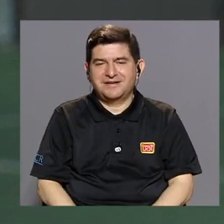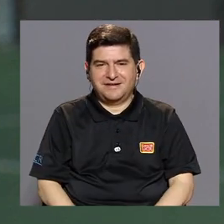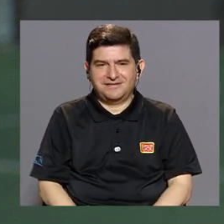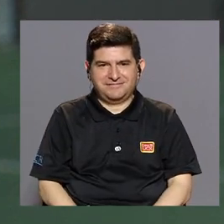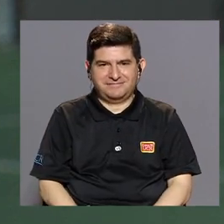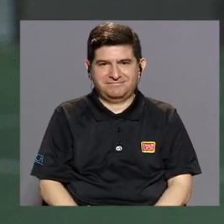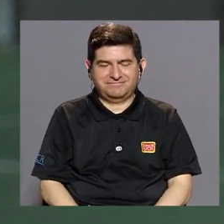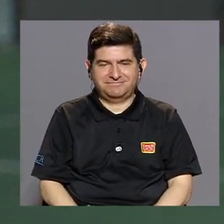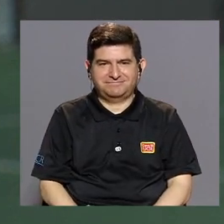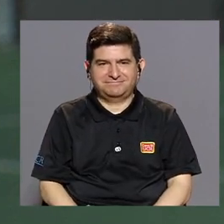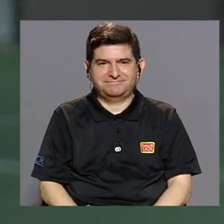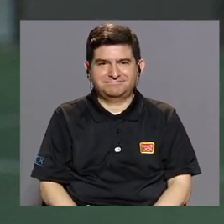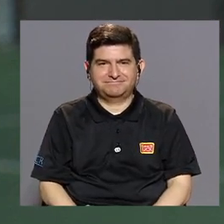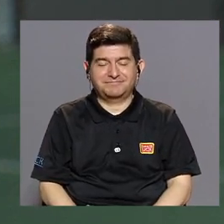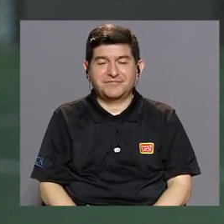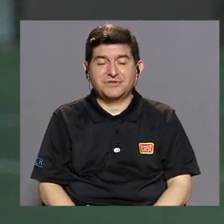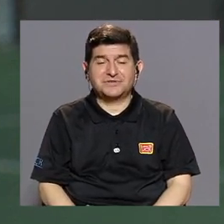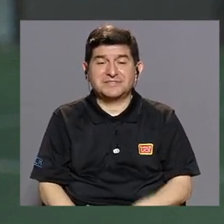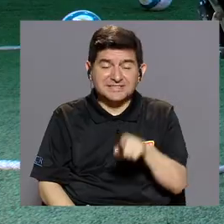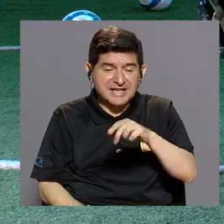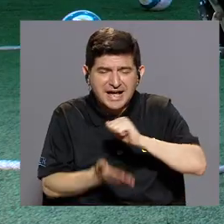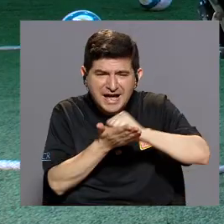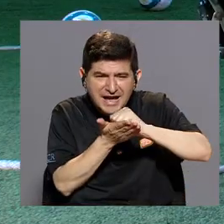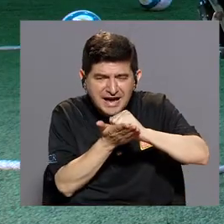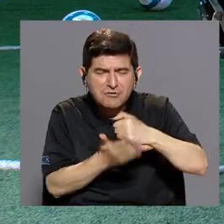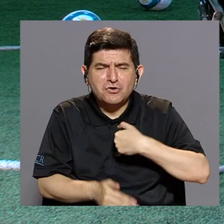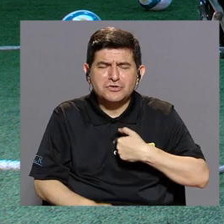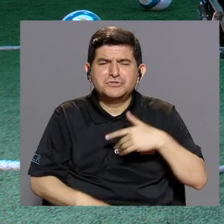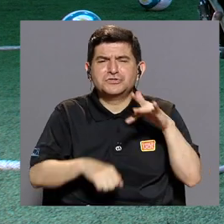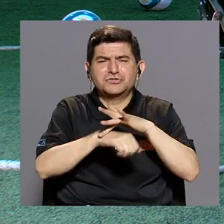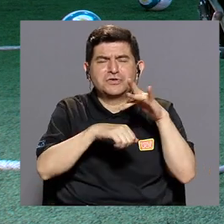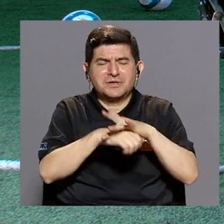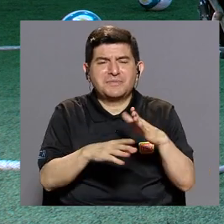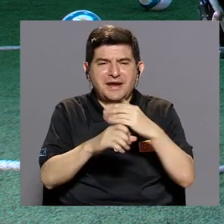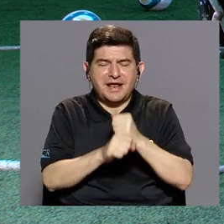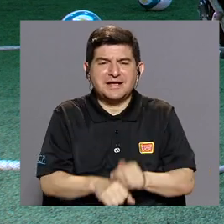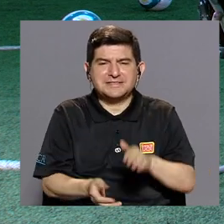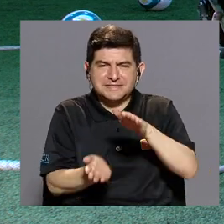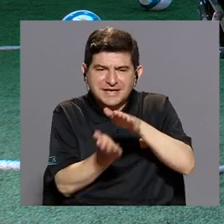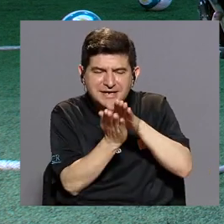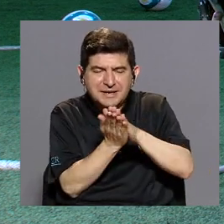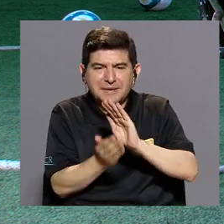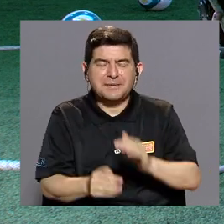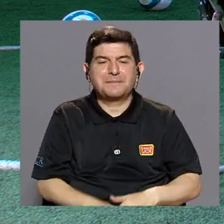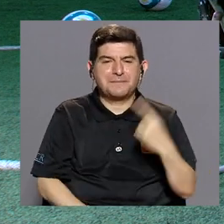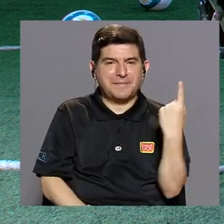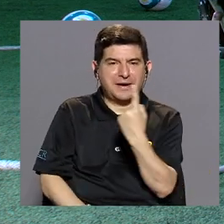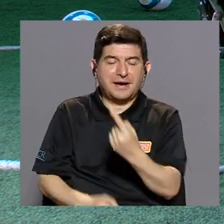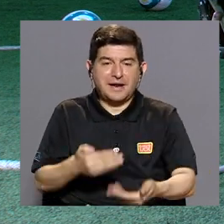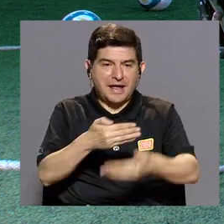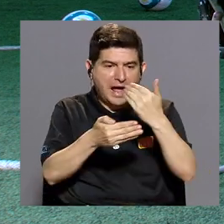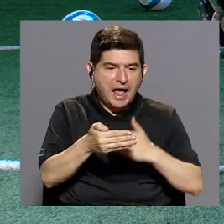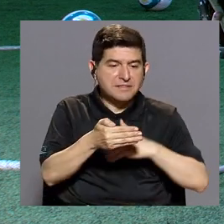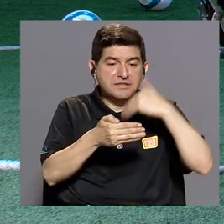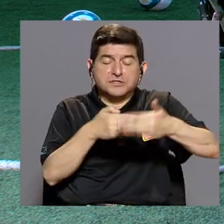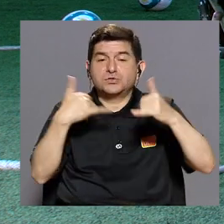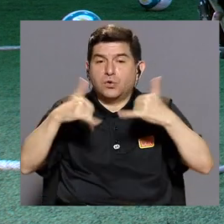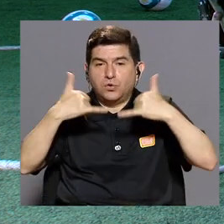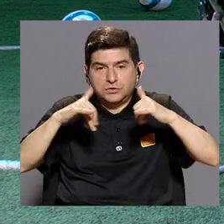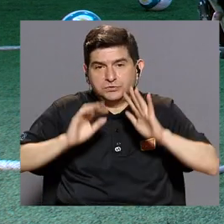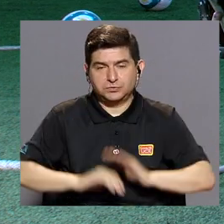era una cosa, ¿verdad? Entonces el jabón, yo me levantaba temprano y hacía sándwiches para cada una, ya fuera para antes del partido,